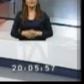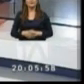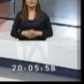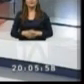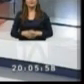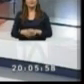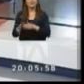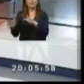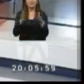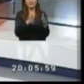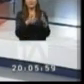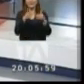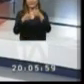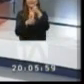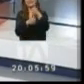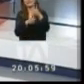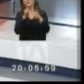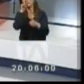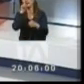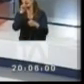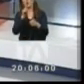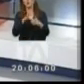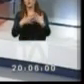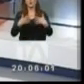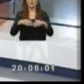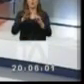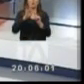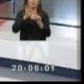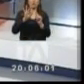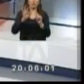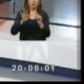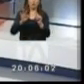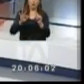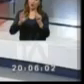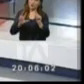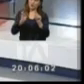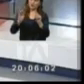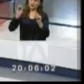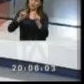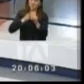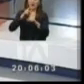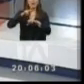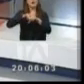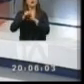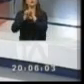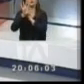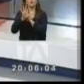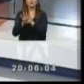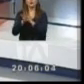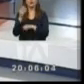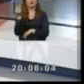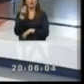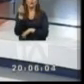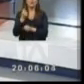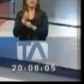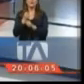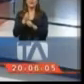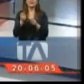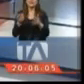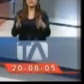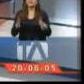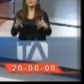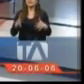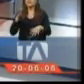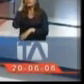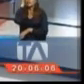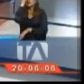El subempleo en el país decreció en un 3% por primera vez en 5 años. Sin embargo, el desempleo juvenil continúa siendo